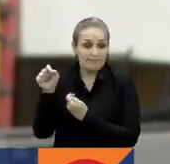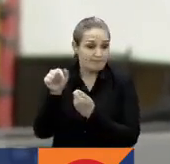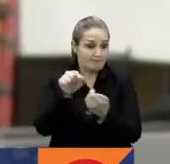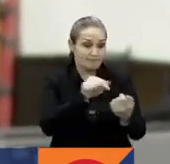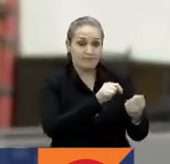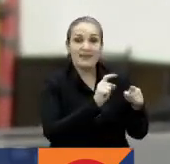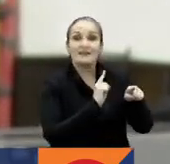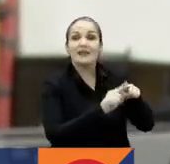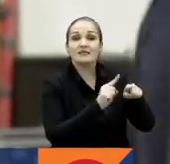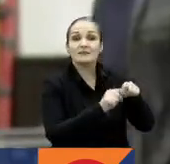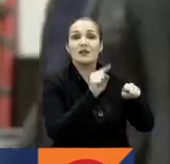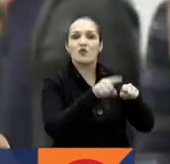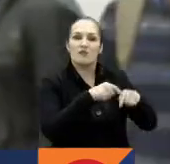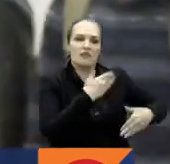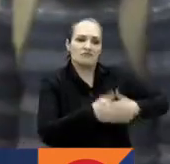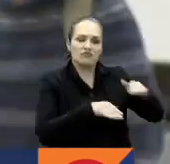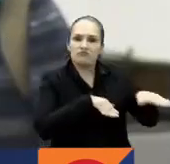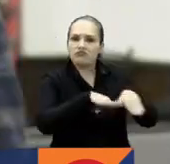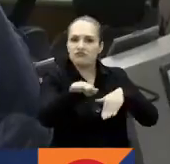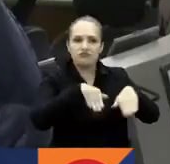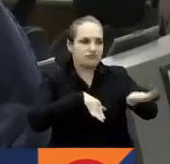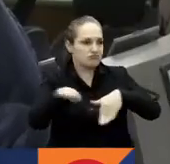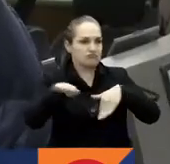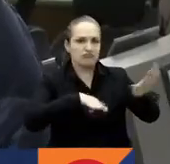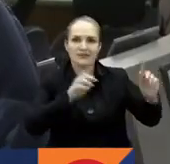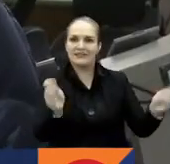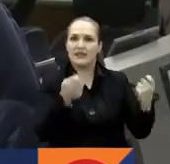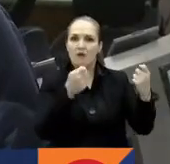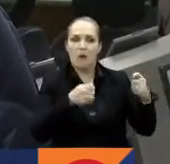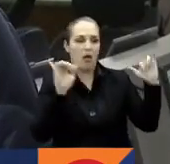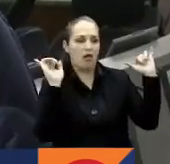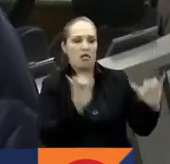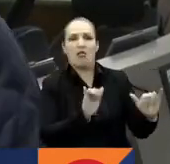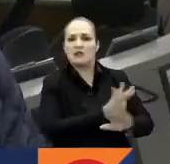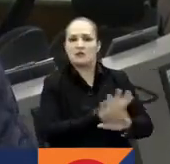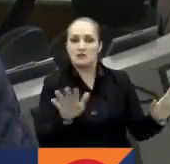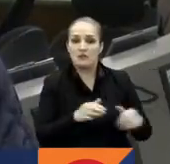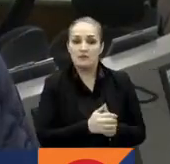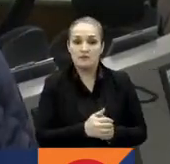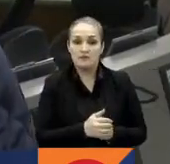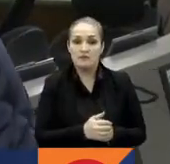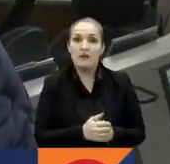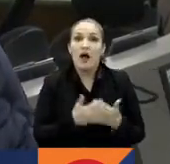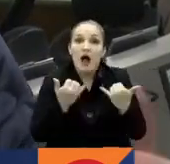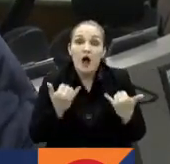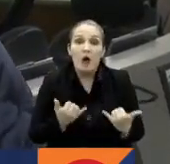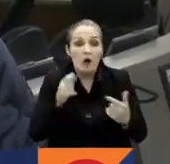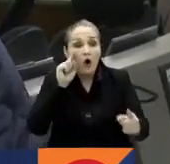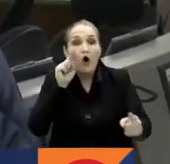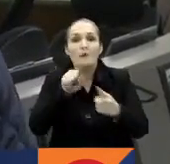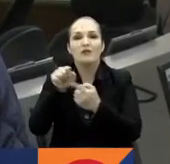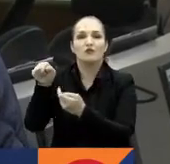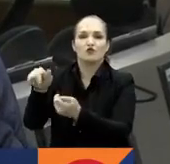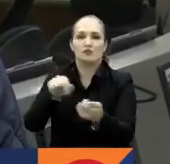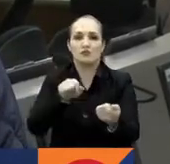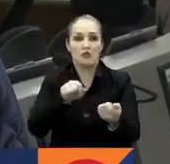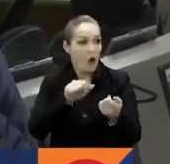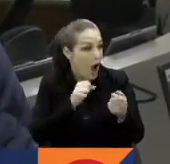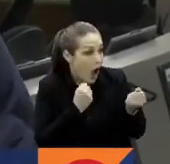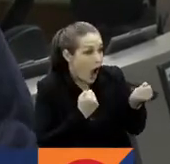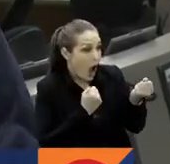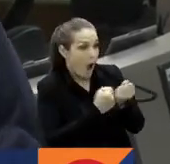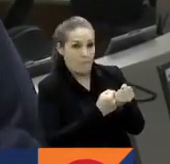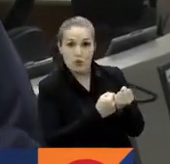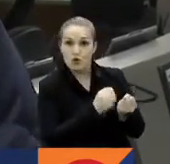Transmilenio, debe reanudarse y debe salvarse. Y esta plata, si fuera un rescate social, debería ir para subsidiar el transporte público para